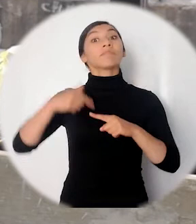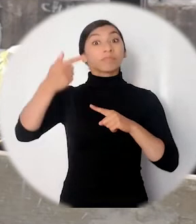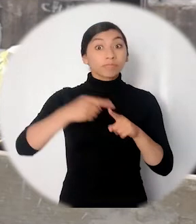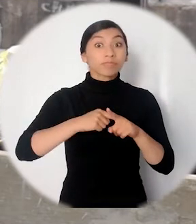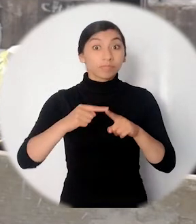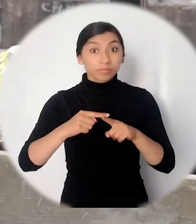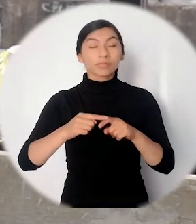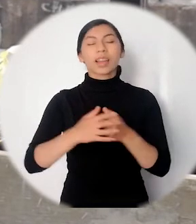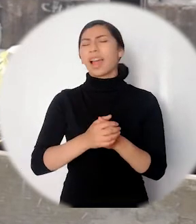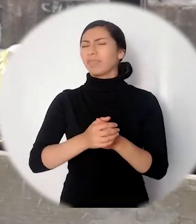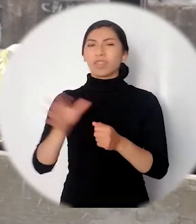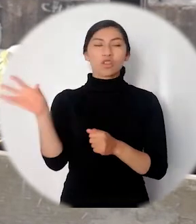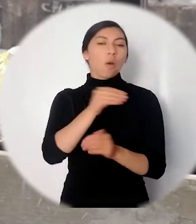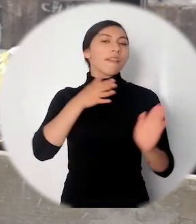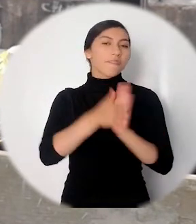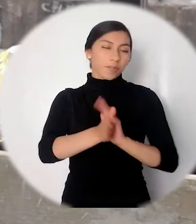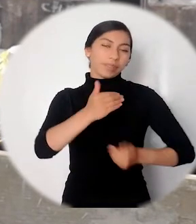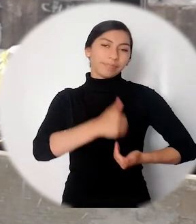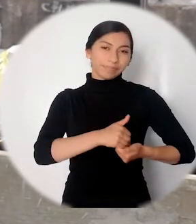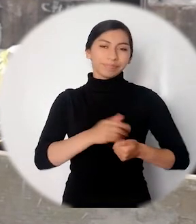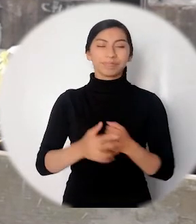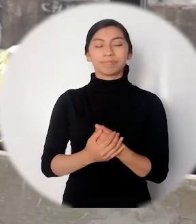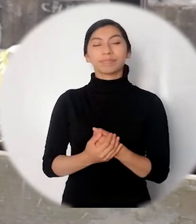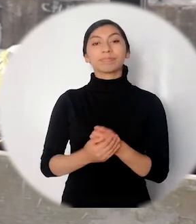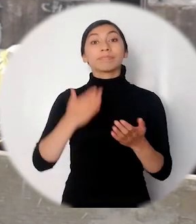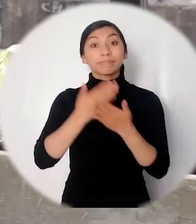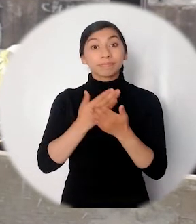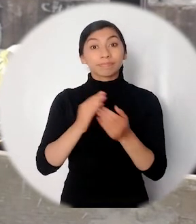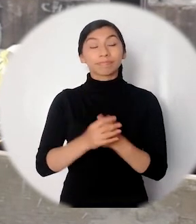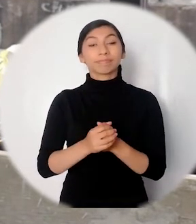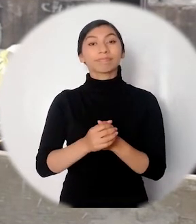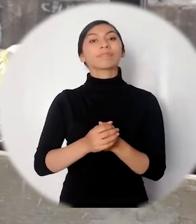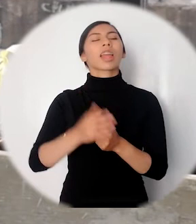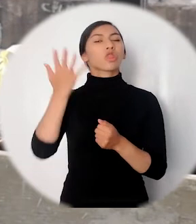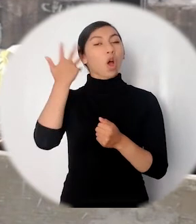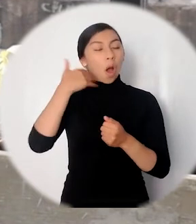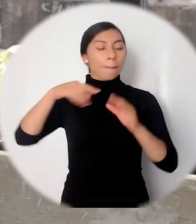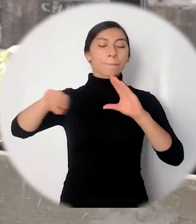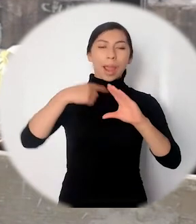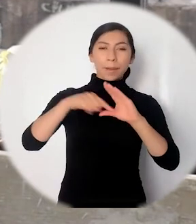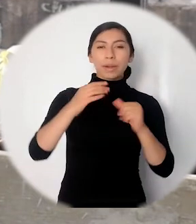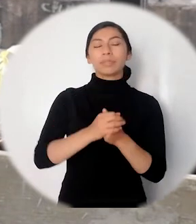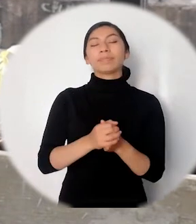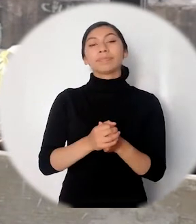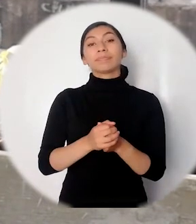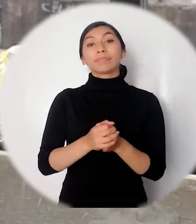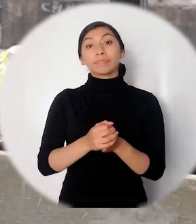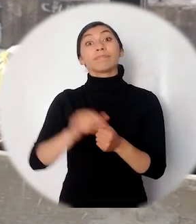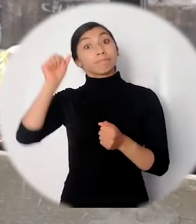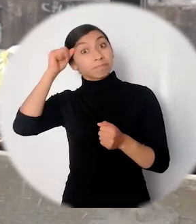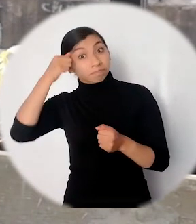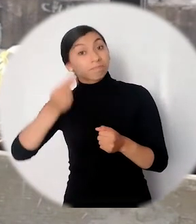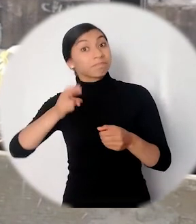próxima semana volveremos con todo el registro de toda la actividad de la agenda noticiosa de la unidad. Gracias por todos los mensajes que envían a nuestras